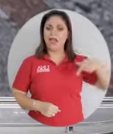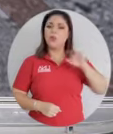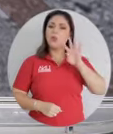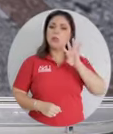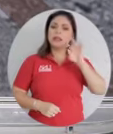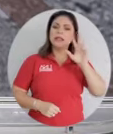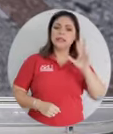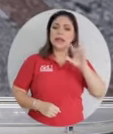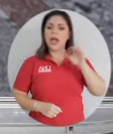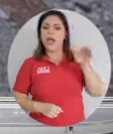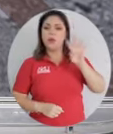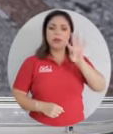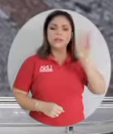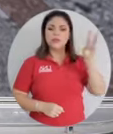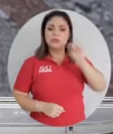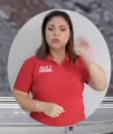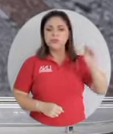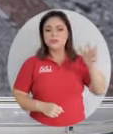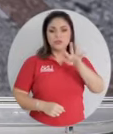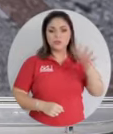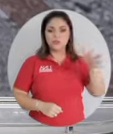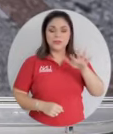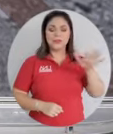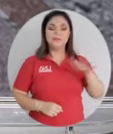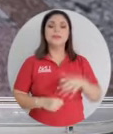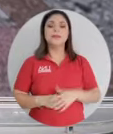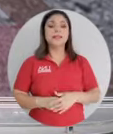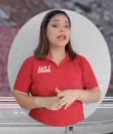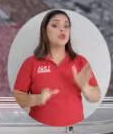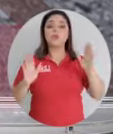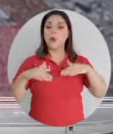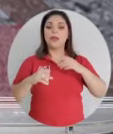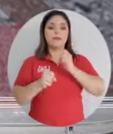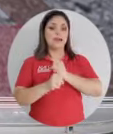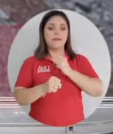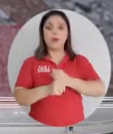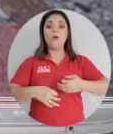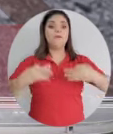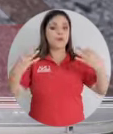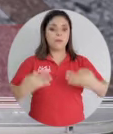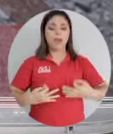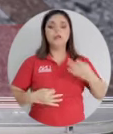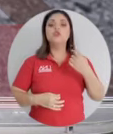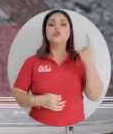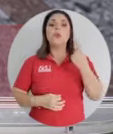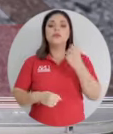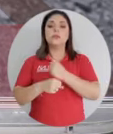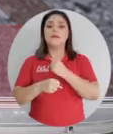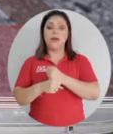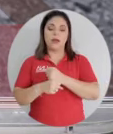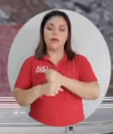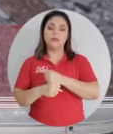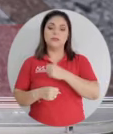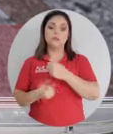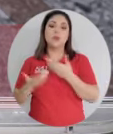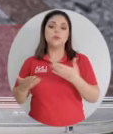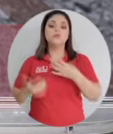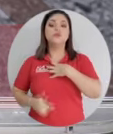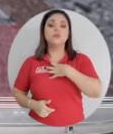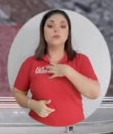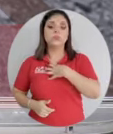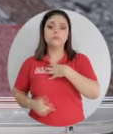43, 46%, ahí andamos oscilando, depende del ciclo, de informalidad. Y eso tiene un efecto directo en la